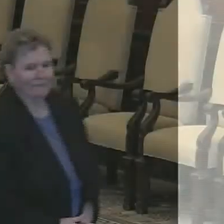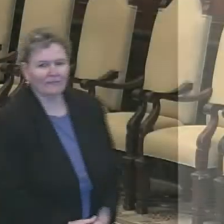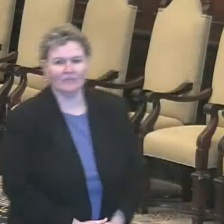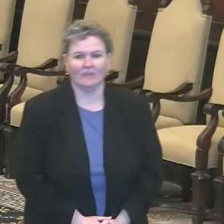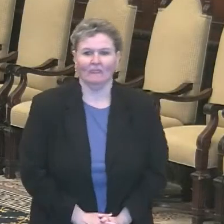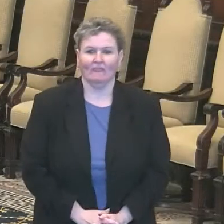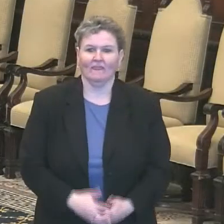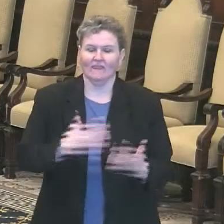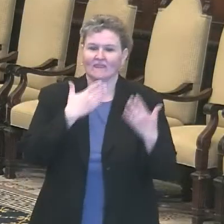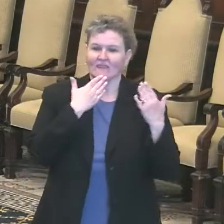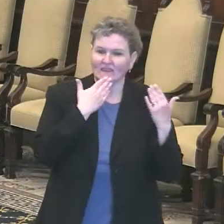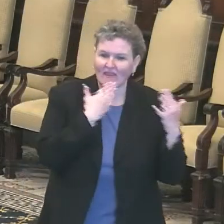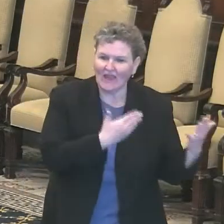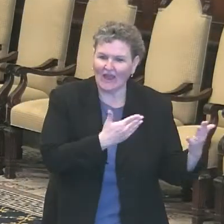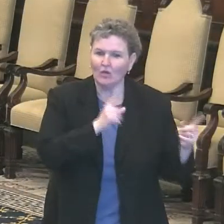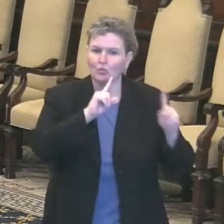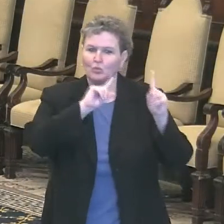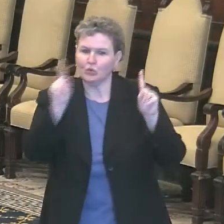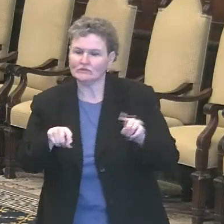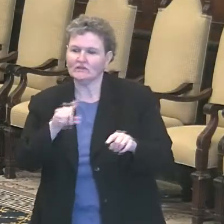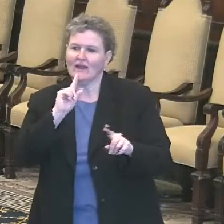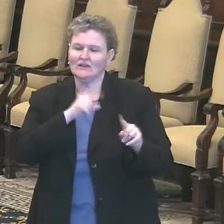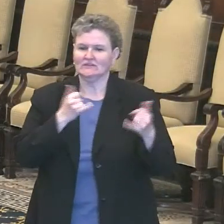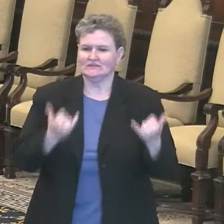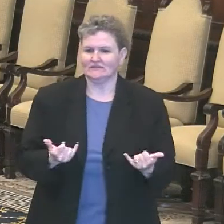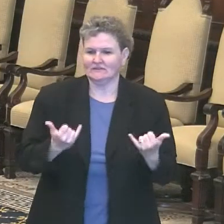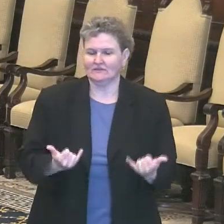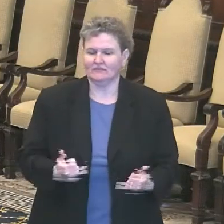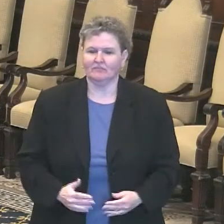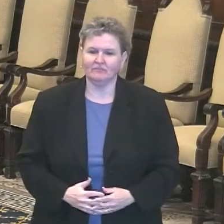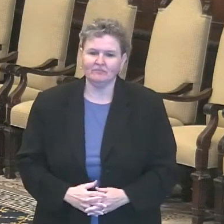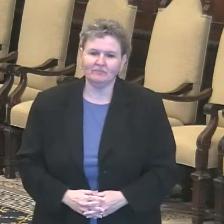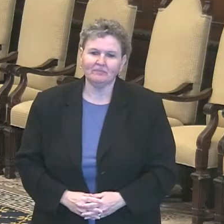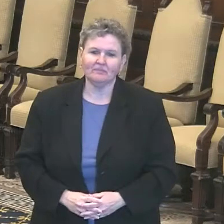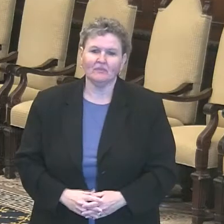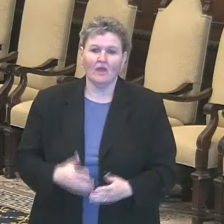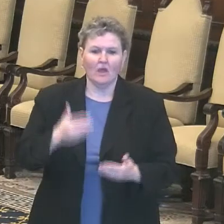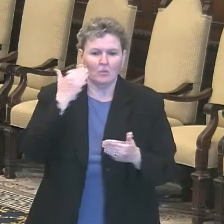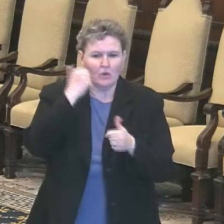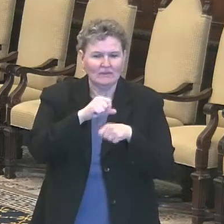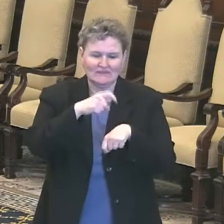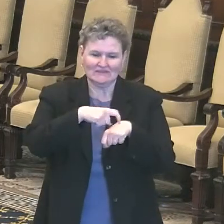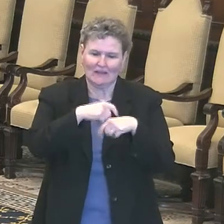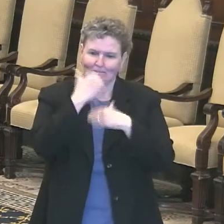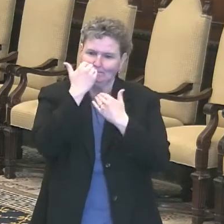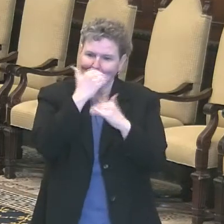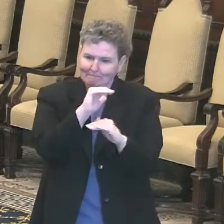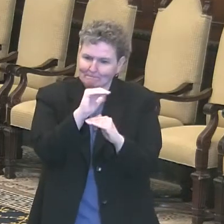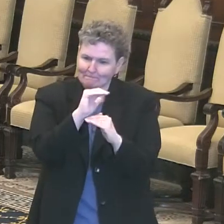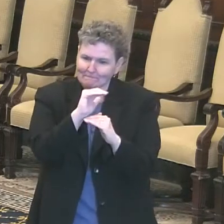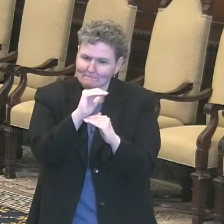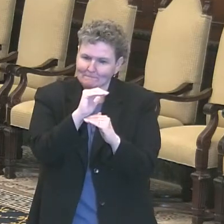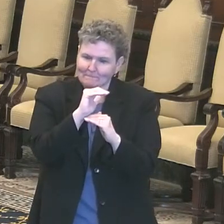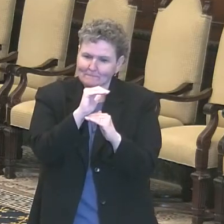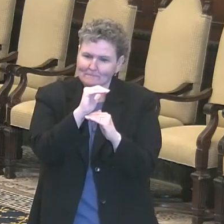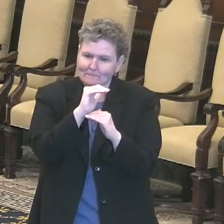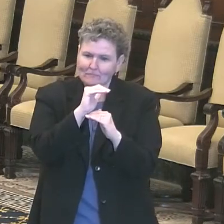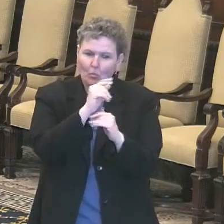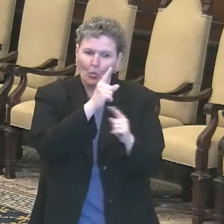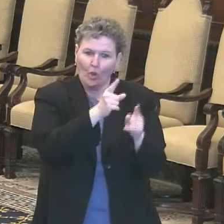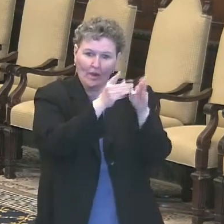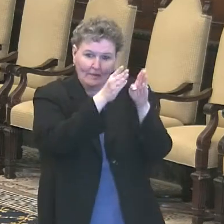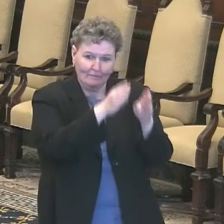nuestro sitio web un gráfico donde se muestra el número de admisiones a los hospitales y las pruebas siguen disponibles con